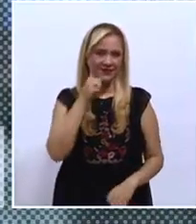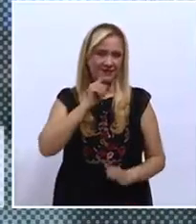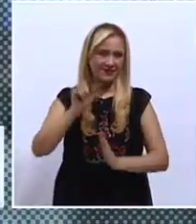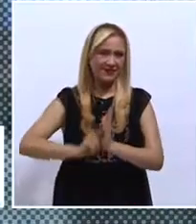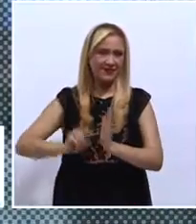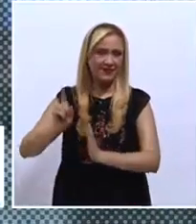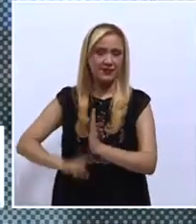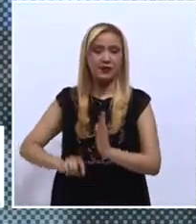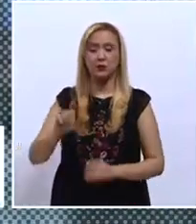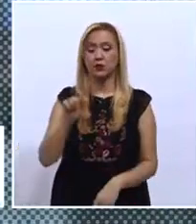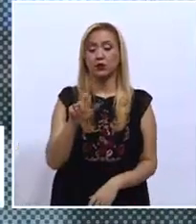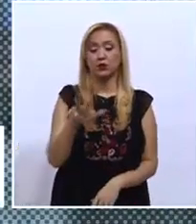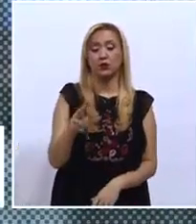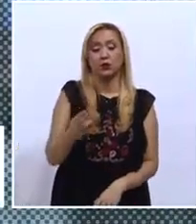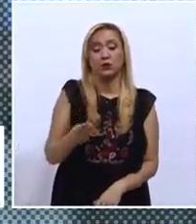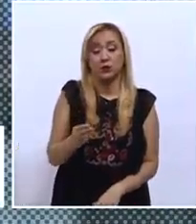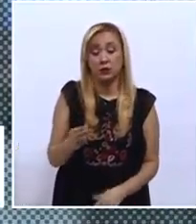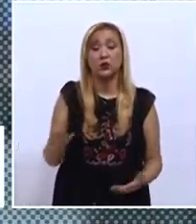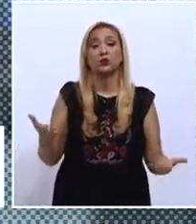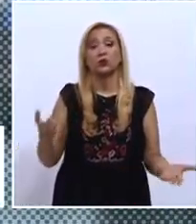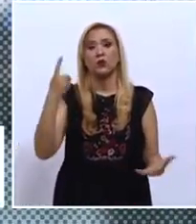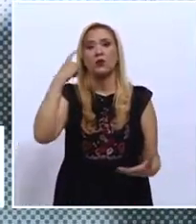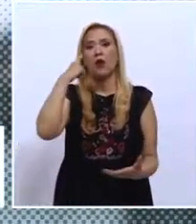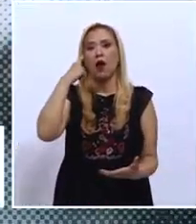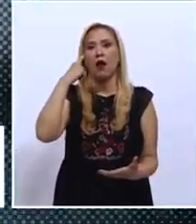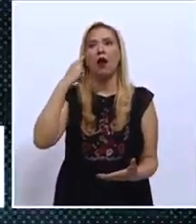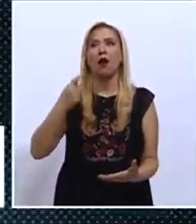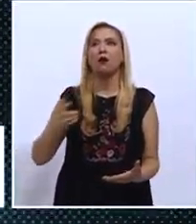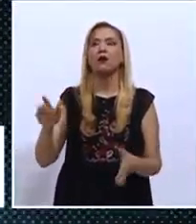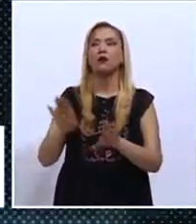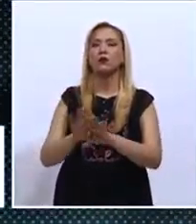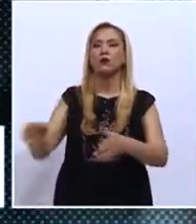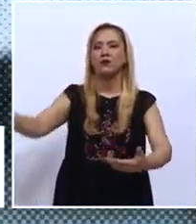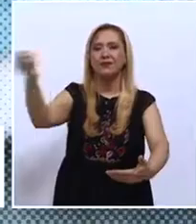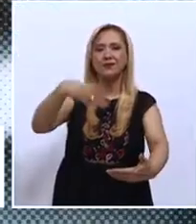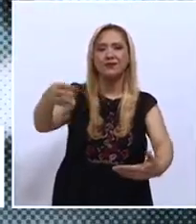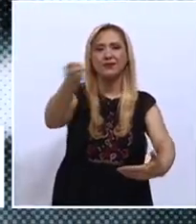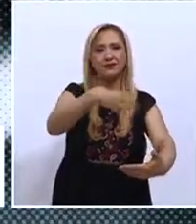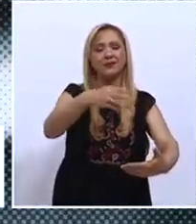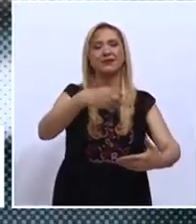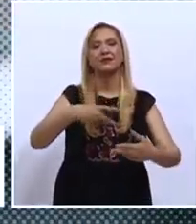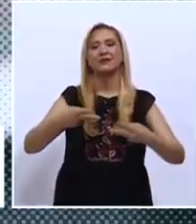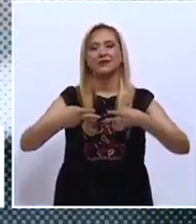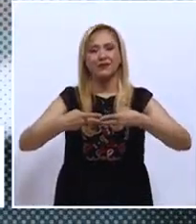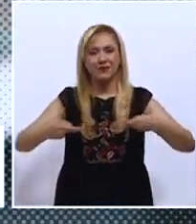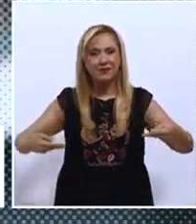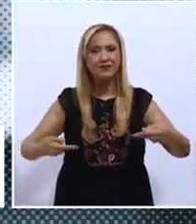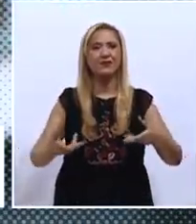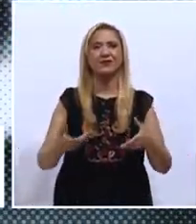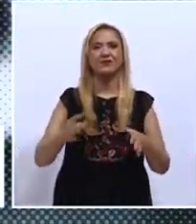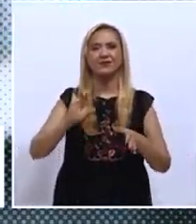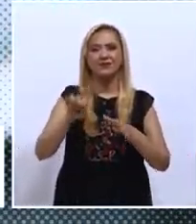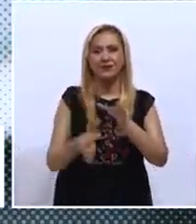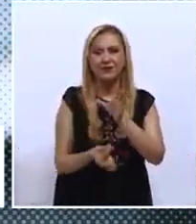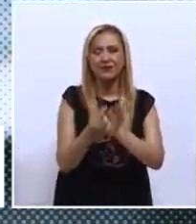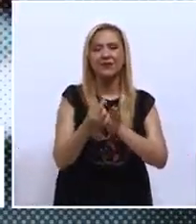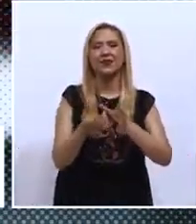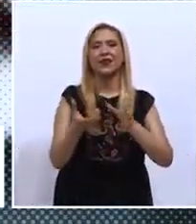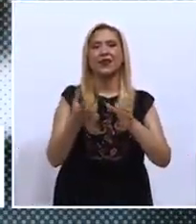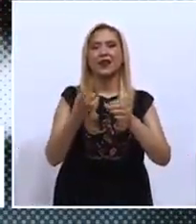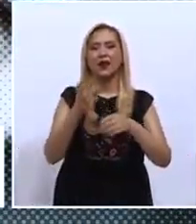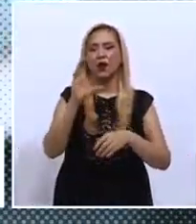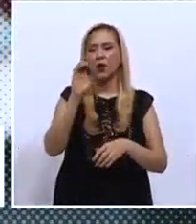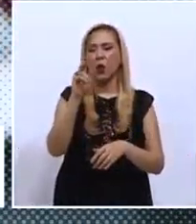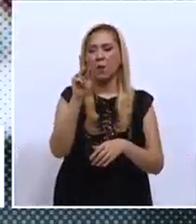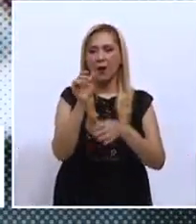de Juzgadoras lleva a cabo una colecta de productos de higiene como toallas sanitarias, tampones, compresas, copas menstruales y